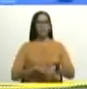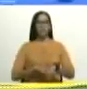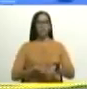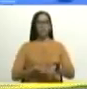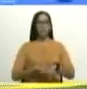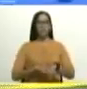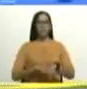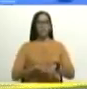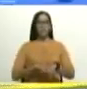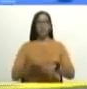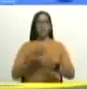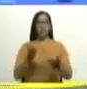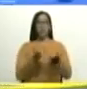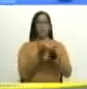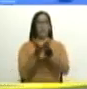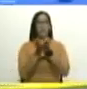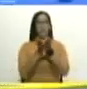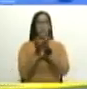que